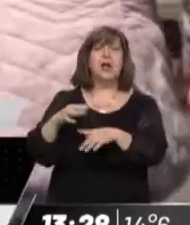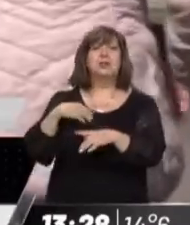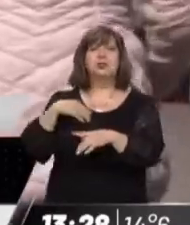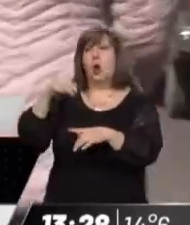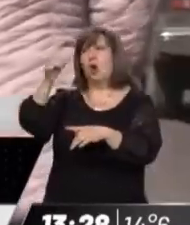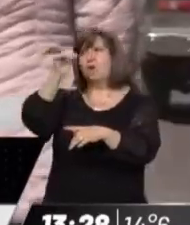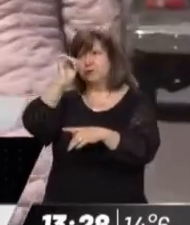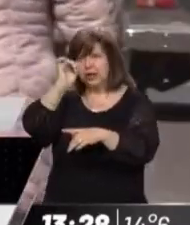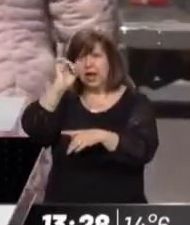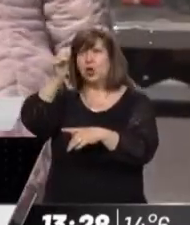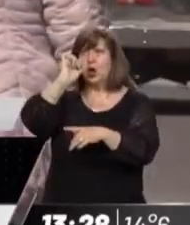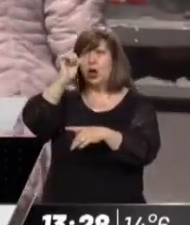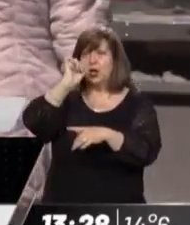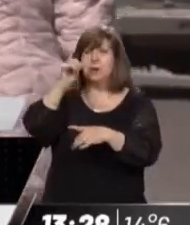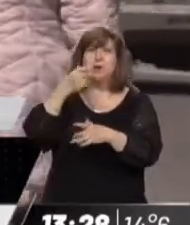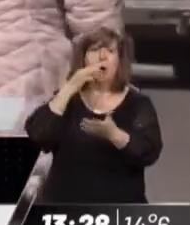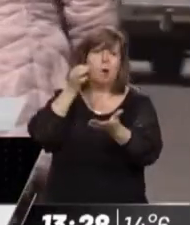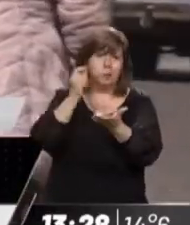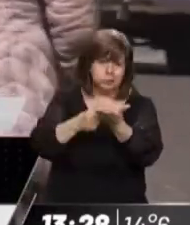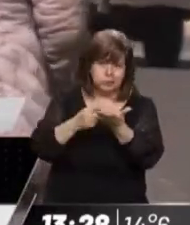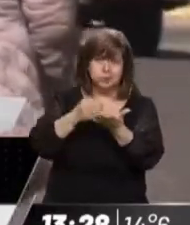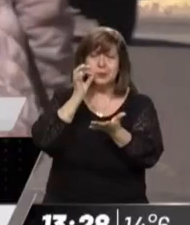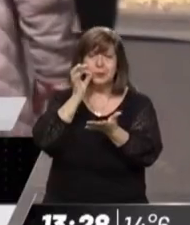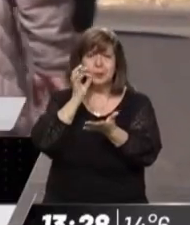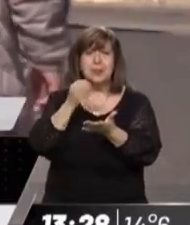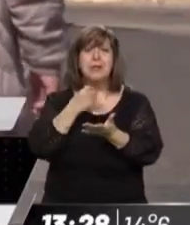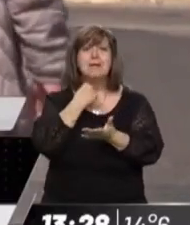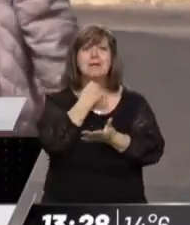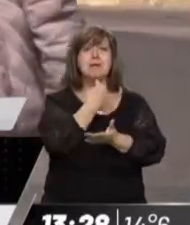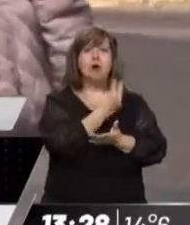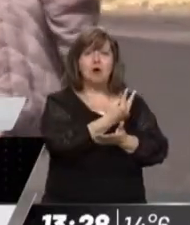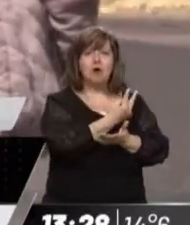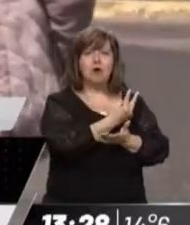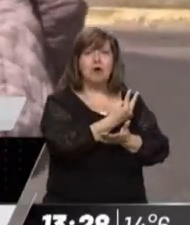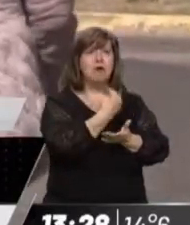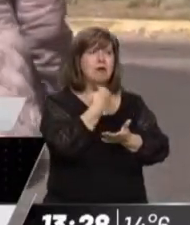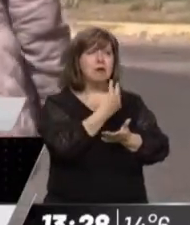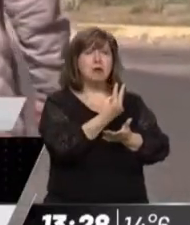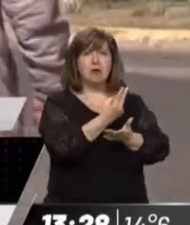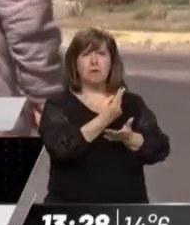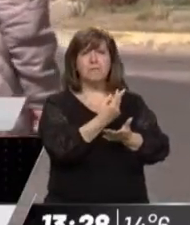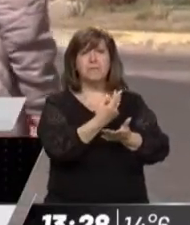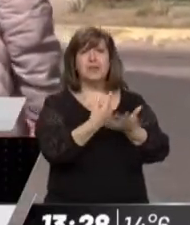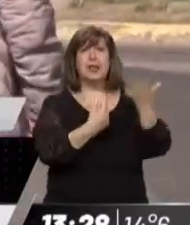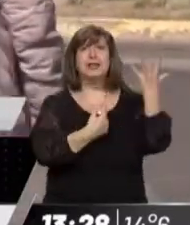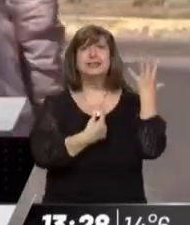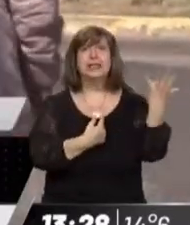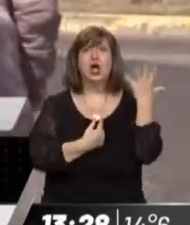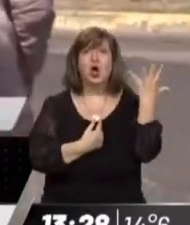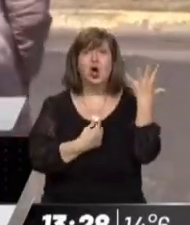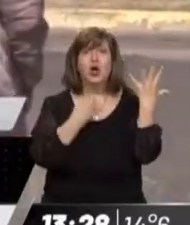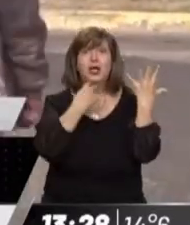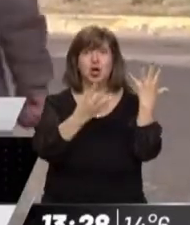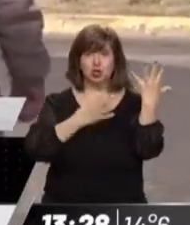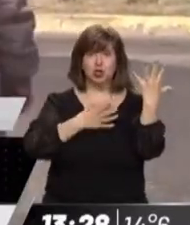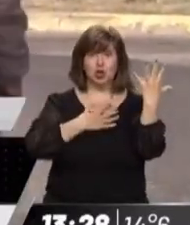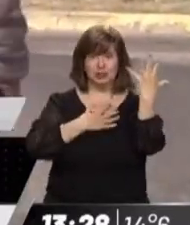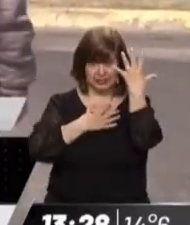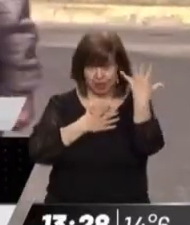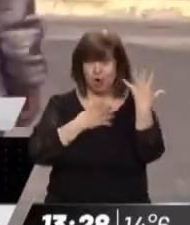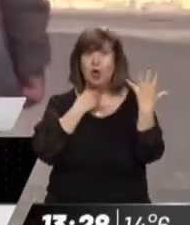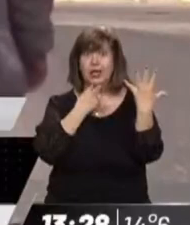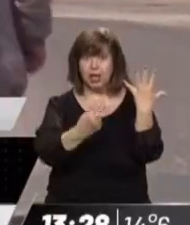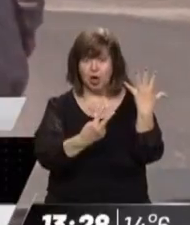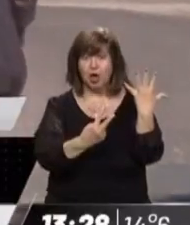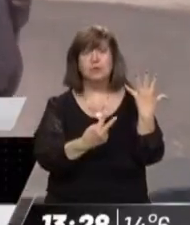perder todo, ¿no? Primeramente el dejar a mis hijos sin una casa. 5 hijos. 5 hijos. ¿Sin una casa por